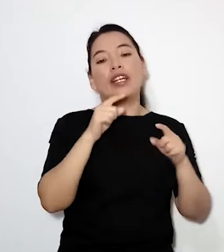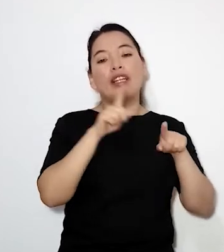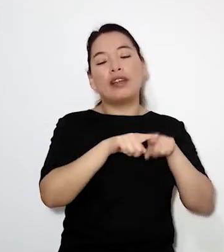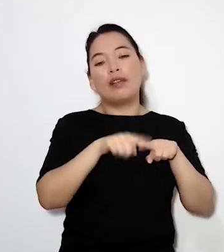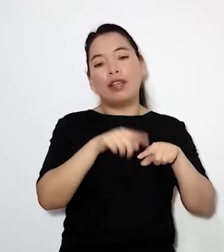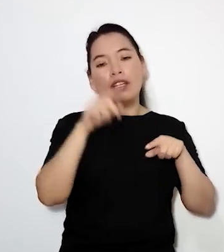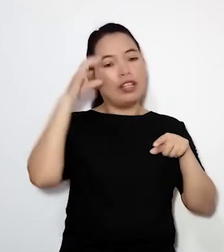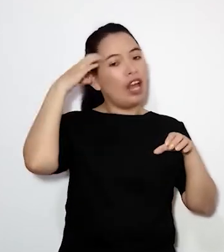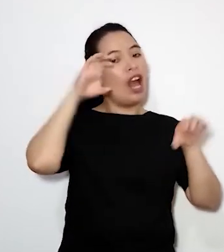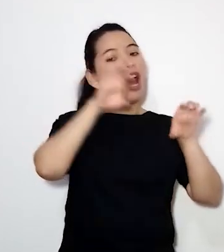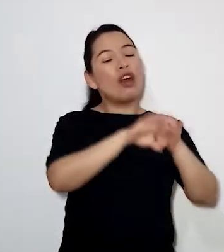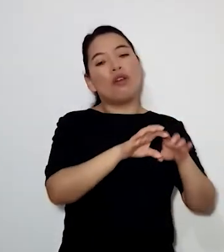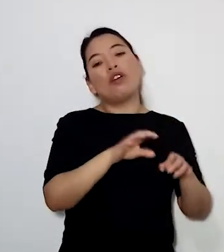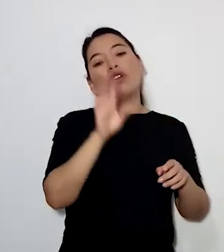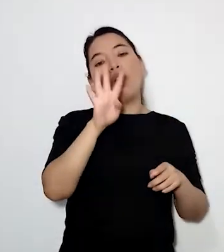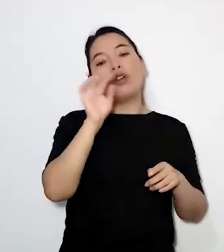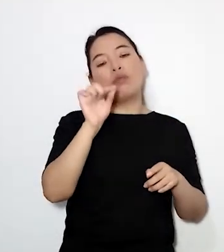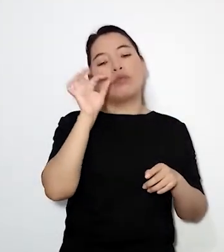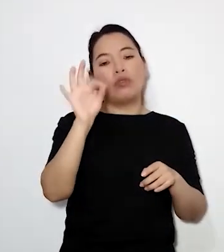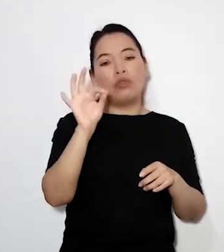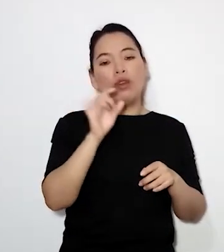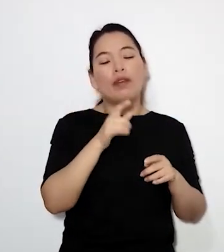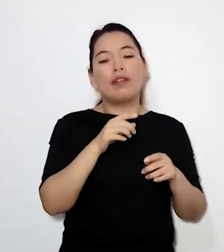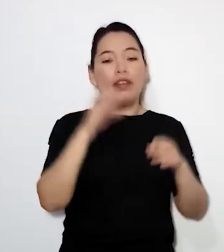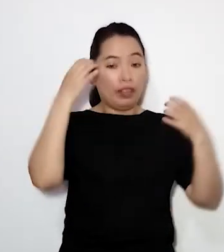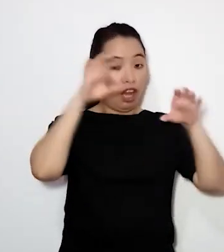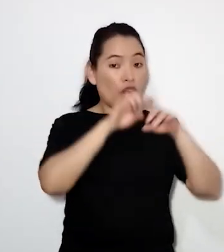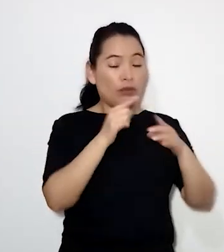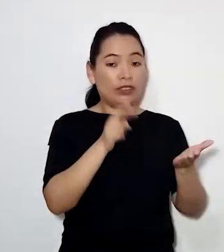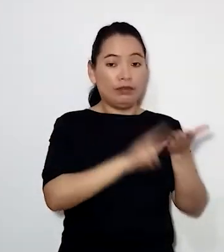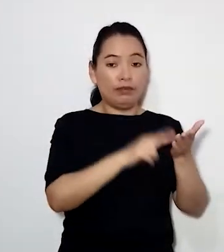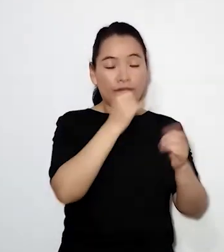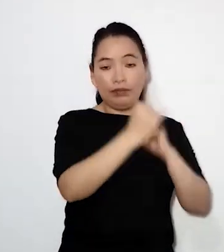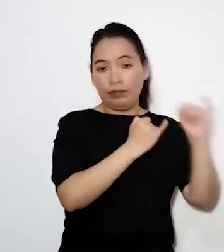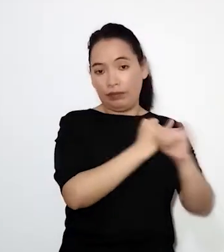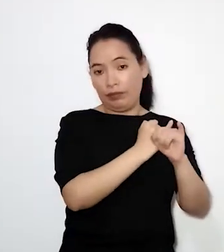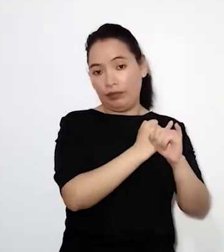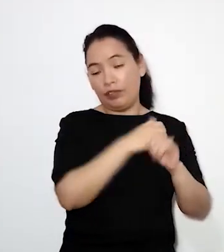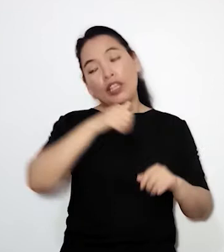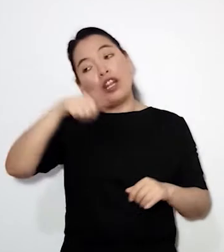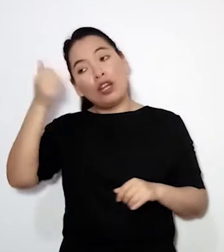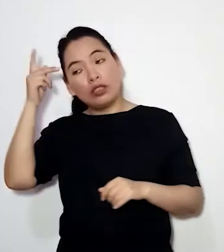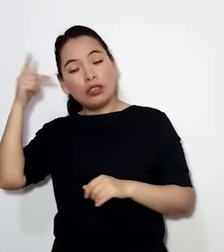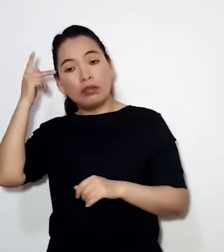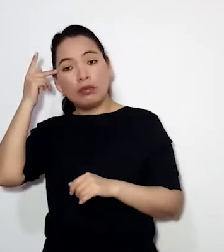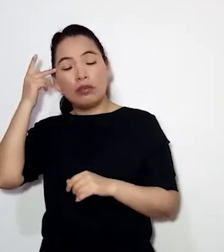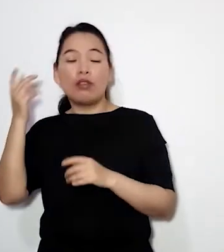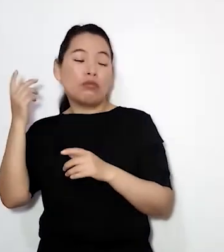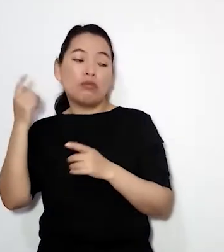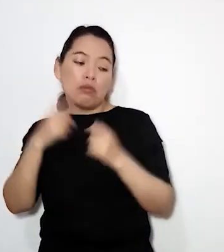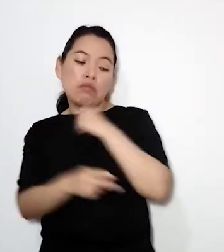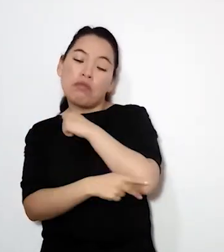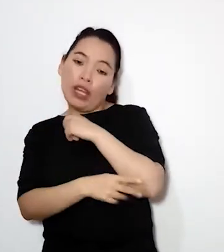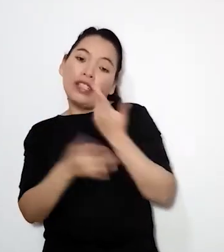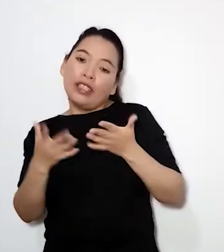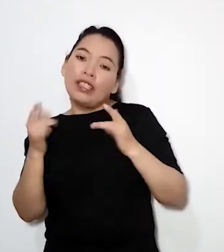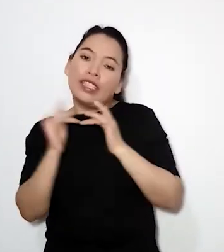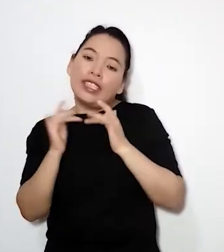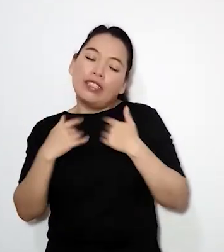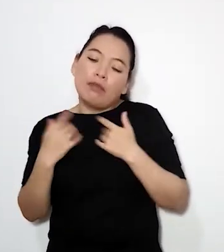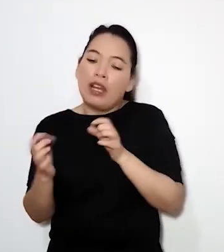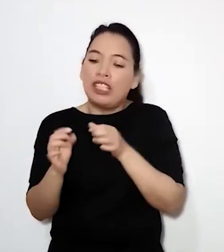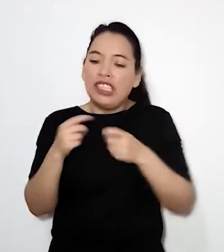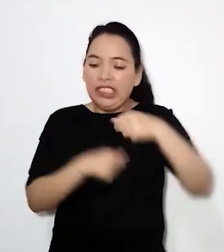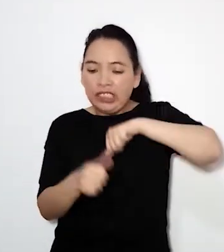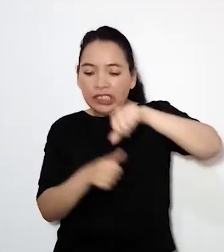que lo que vemos en otros países es que en general las instancias de participación que se generan son más simbólicas que reales, y en ese sentido los estados